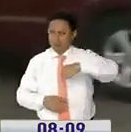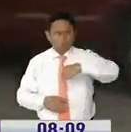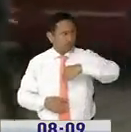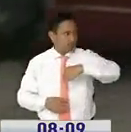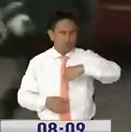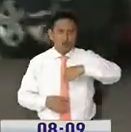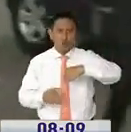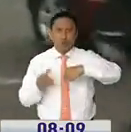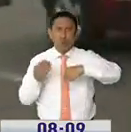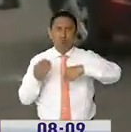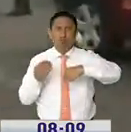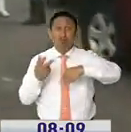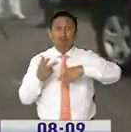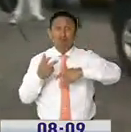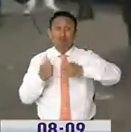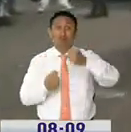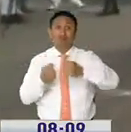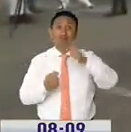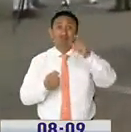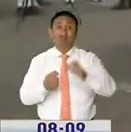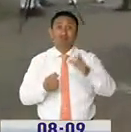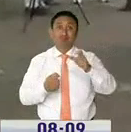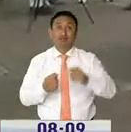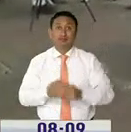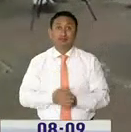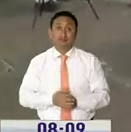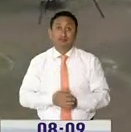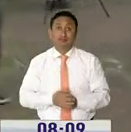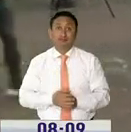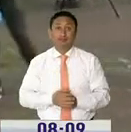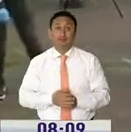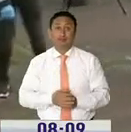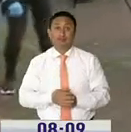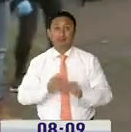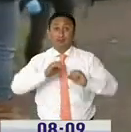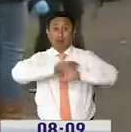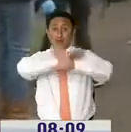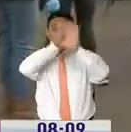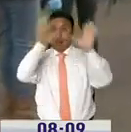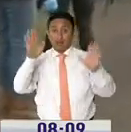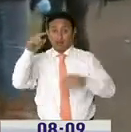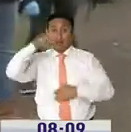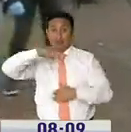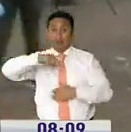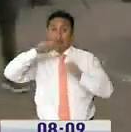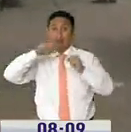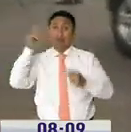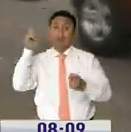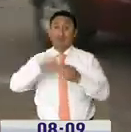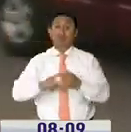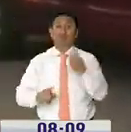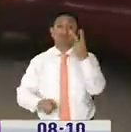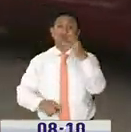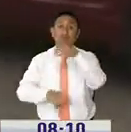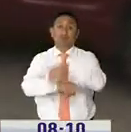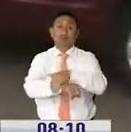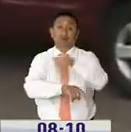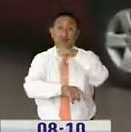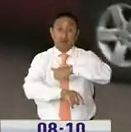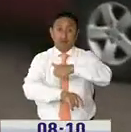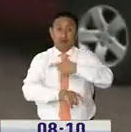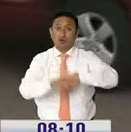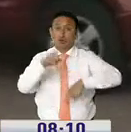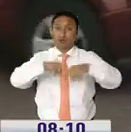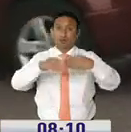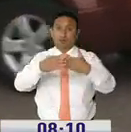concentra una gran cantidad de personas durante la mañana, porque hay que tomar en cuenta que solamente hasta las 2 de la tarde, debido al toque de queda,